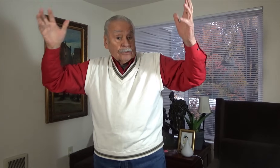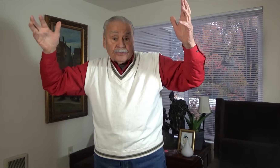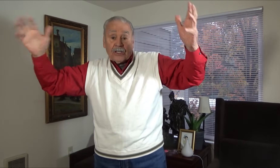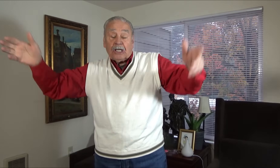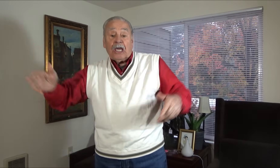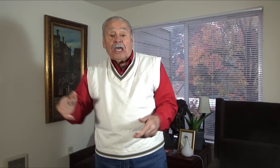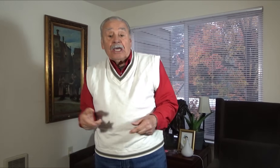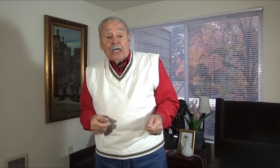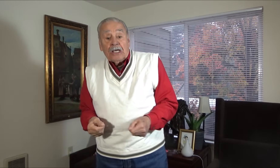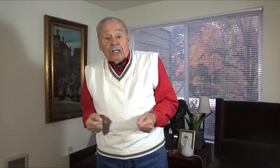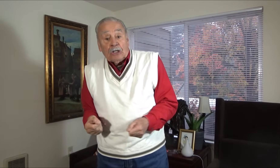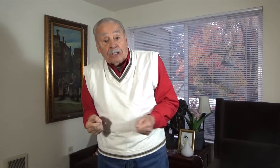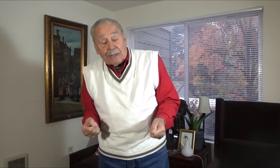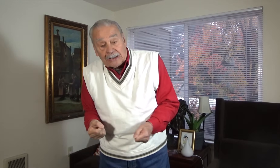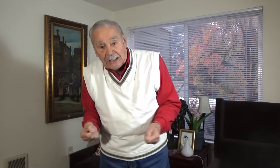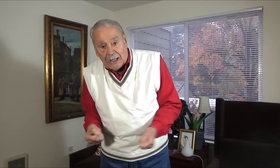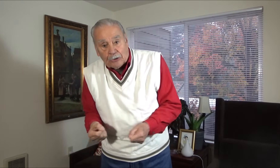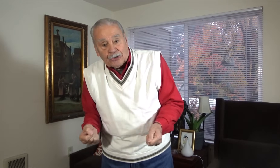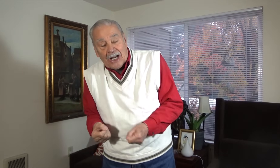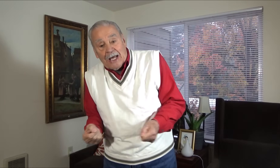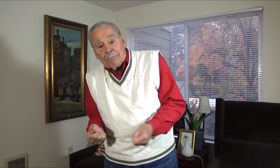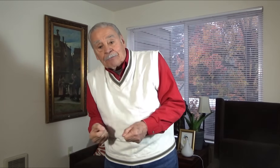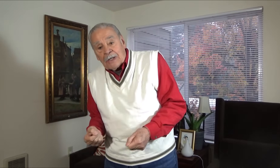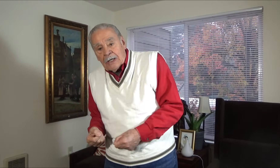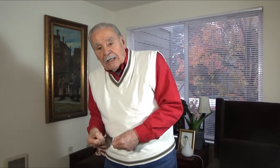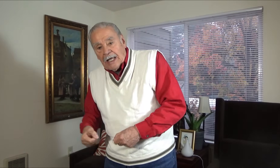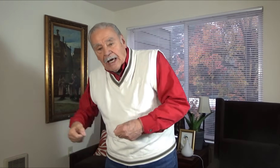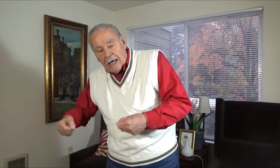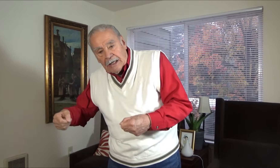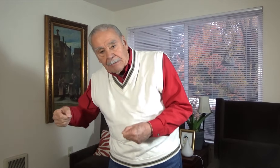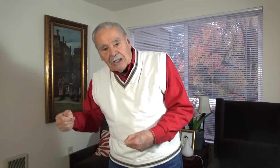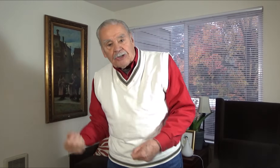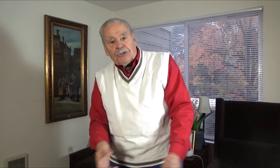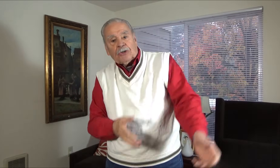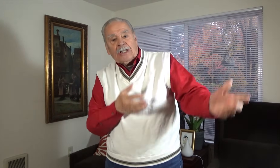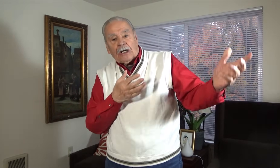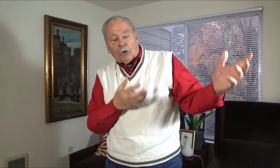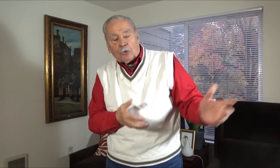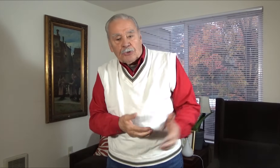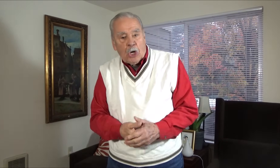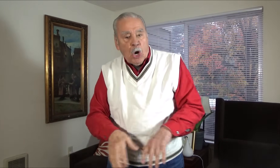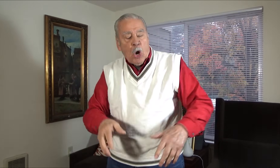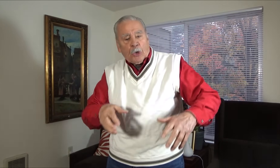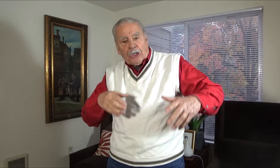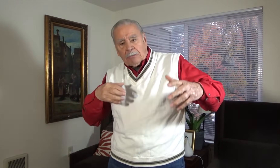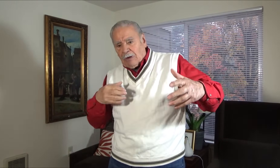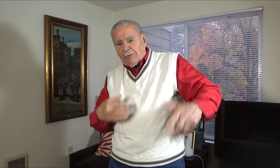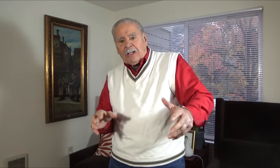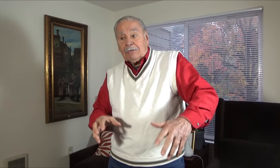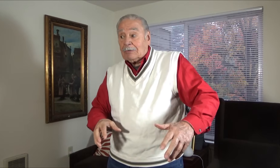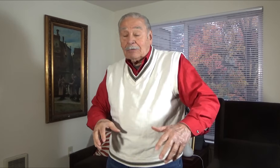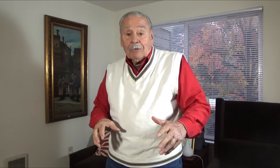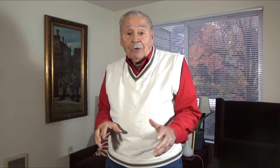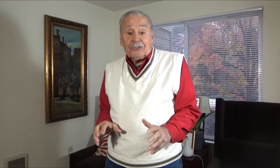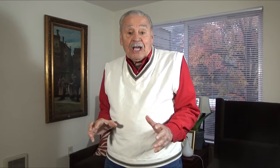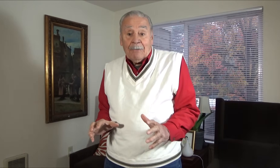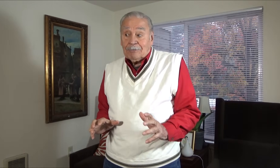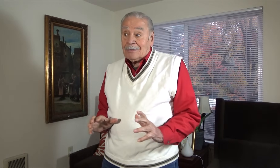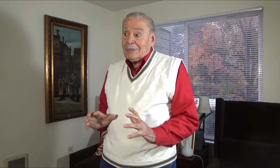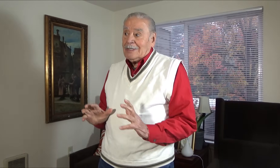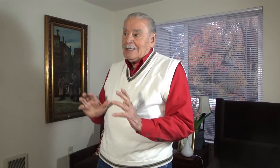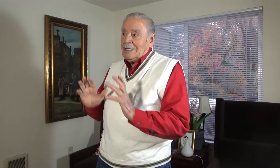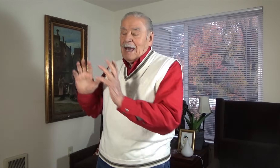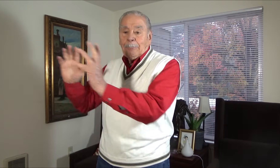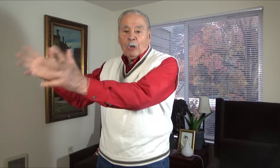y va no sé qué, y los libertarios traen la eliminación de la corrupción, y en fin, o